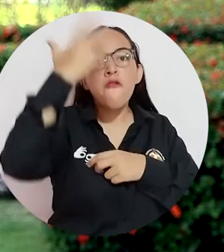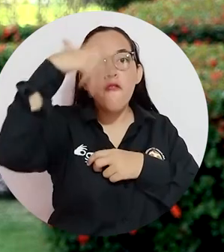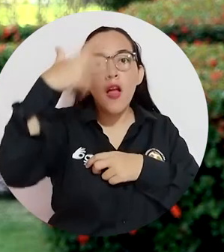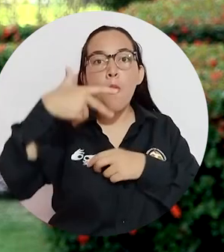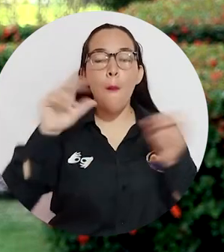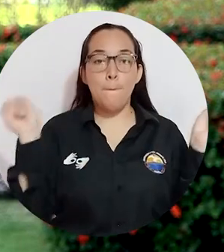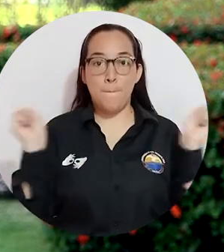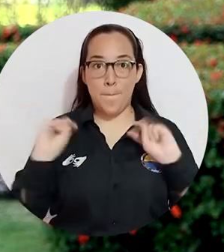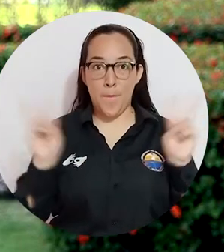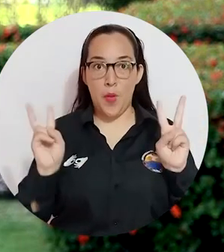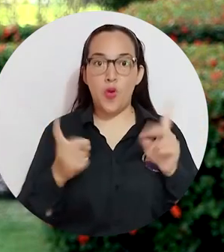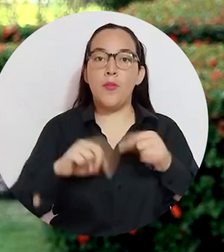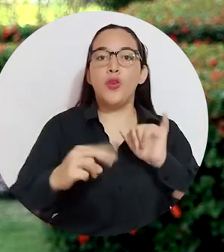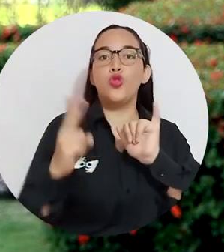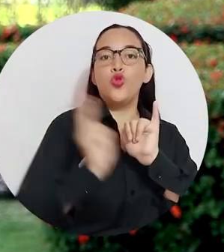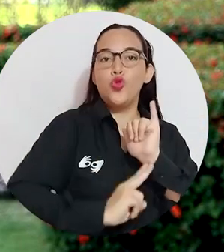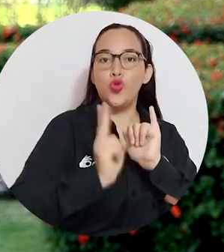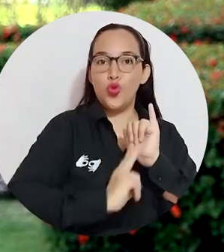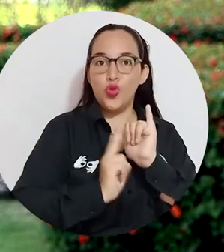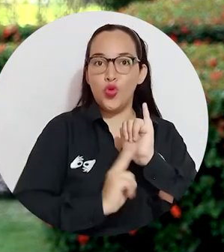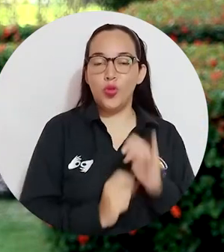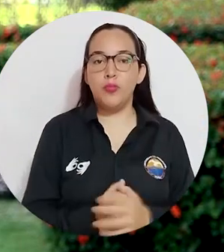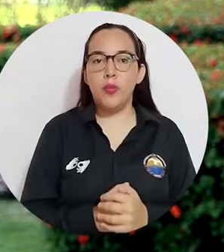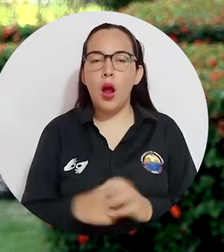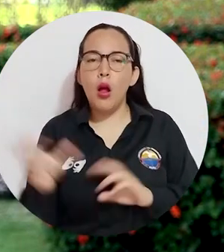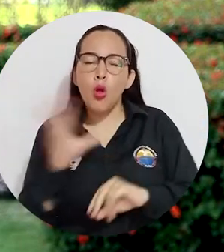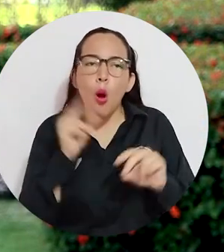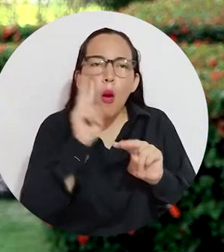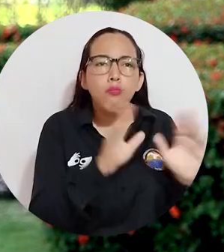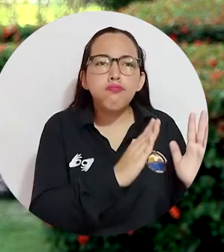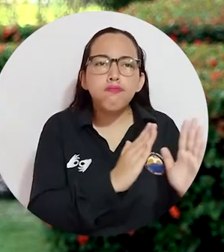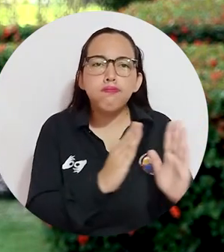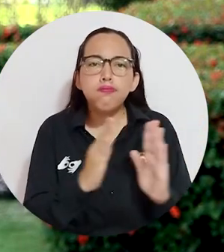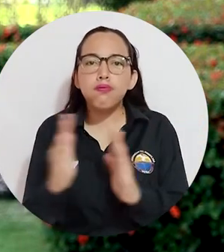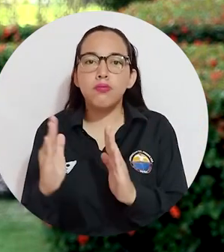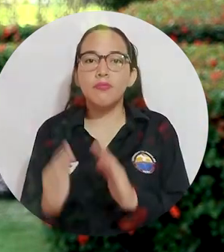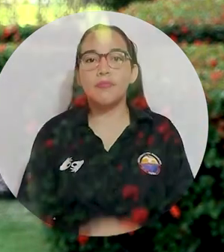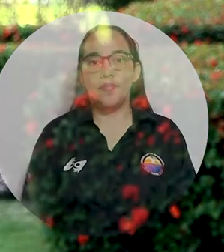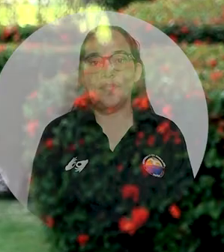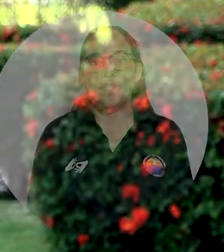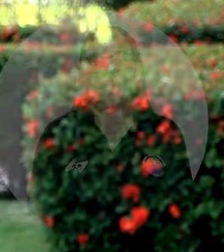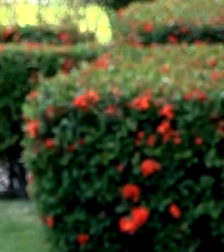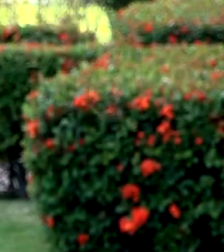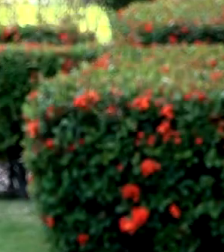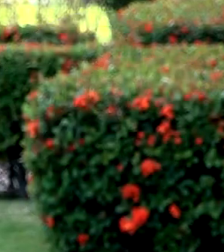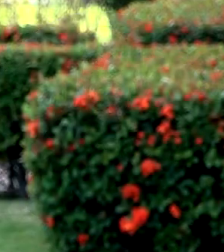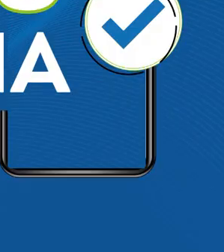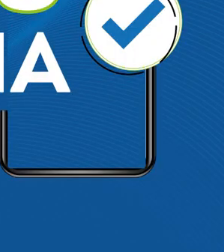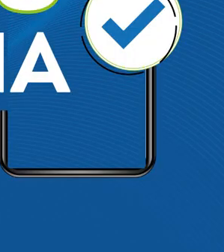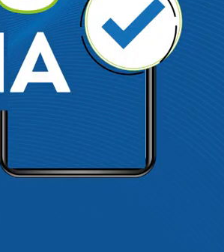conectarse al Facebook Live y al YouTube para que sigan de cerca todo este evento.